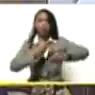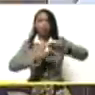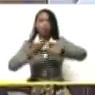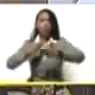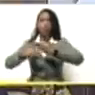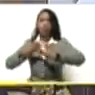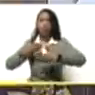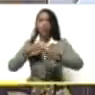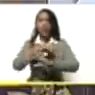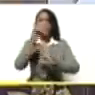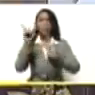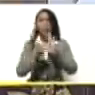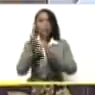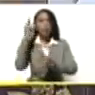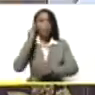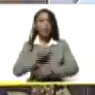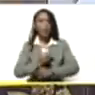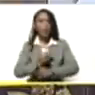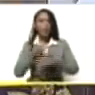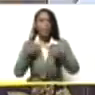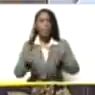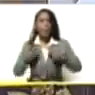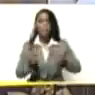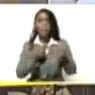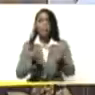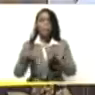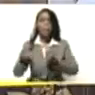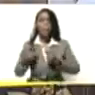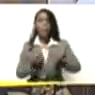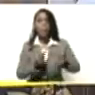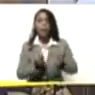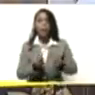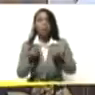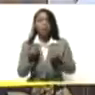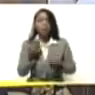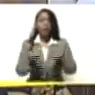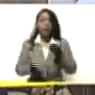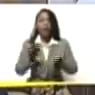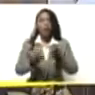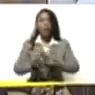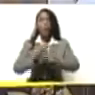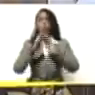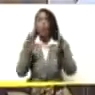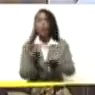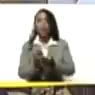diplomacia bolivariana activa para el equilibrio mundial